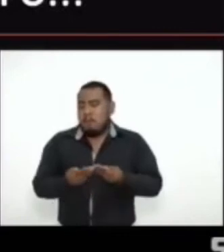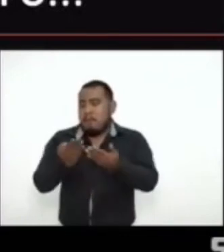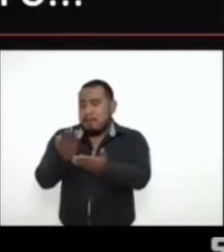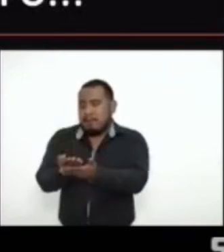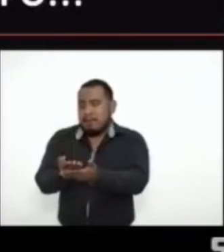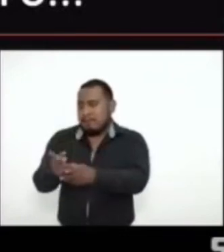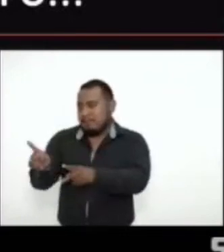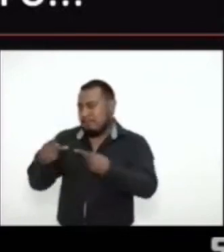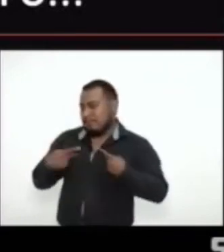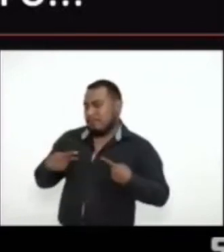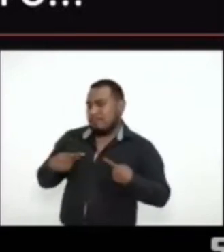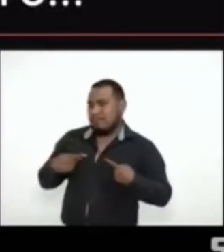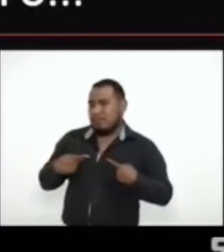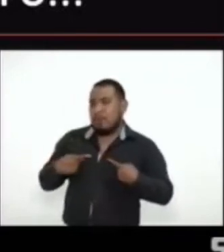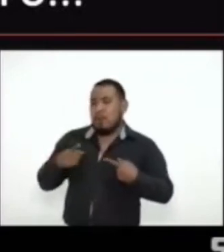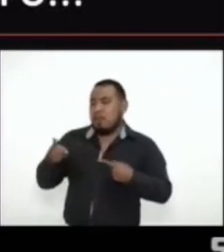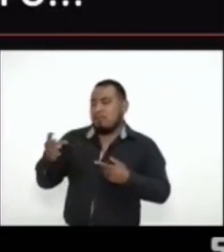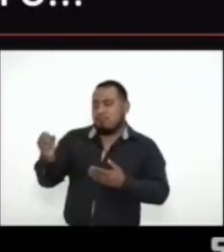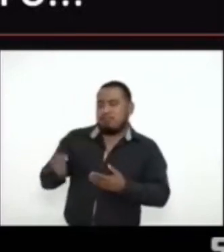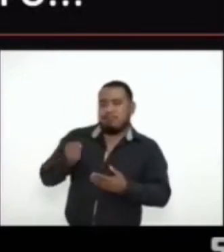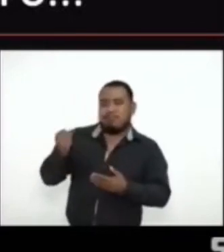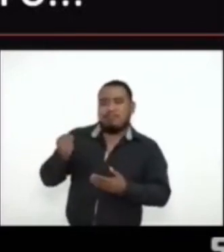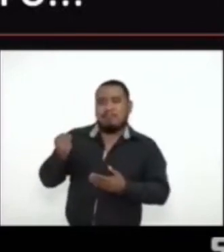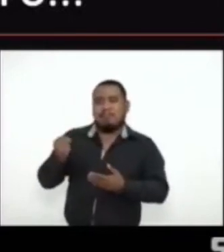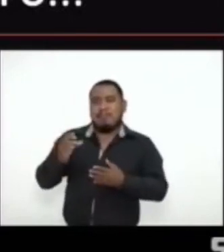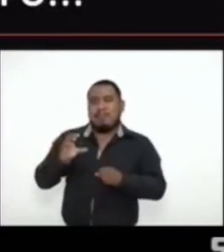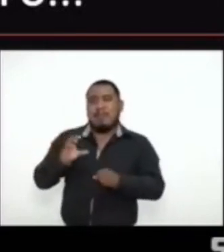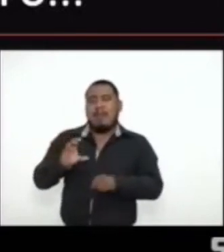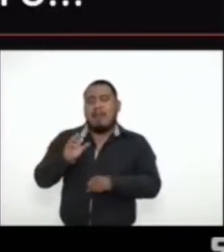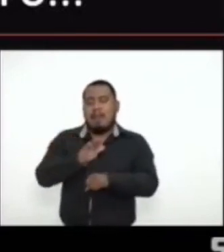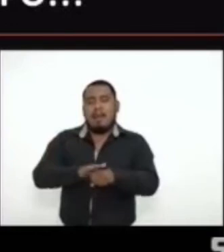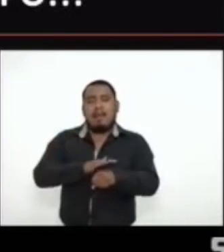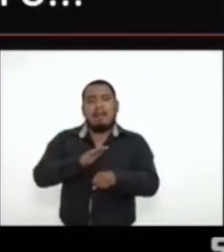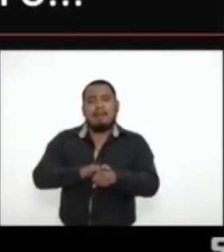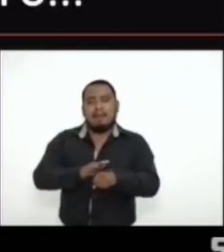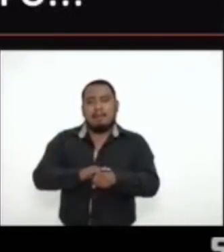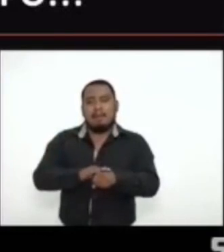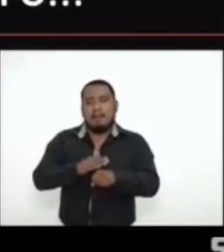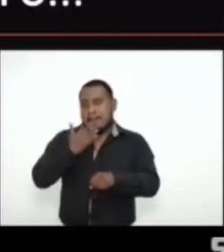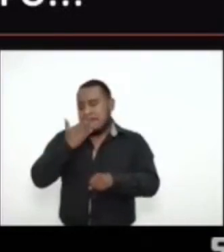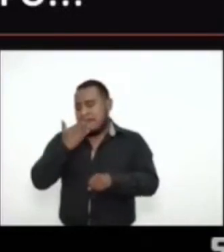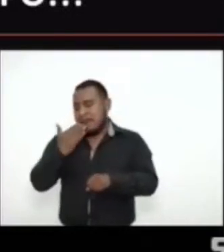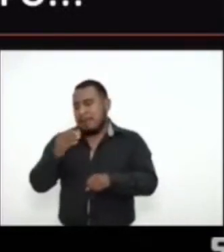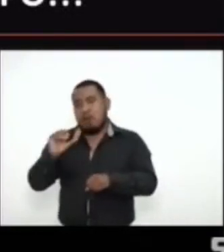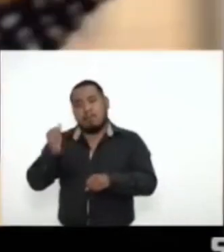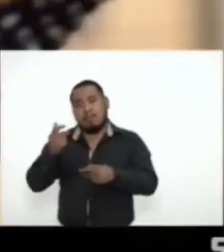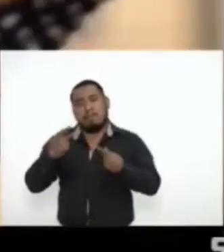a la persona una oportunidad de sanar algo que no se ha expresado.